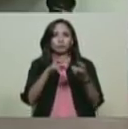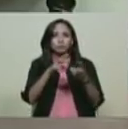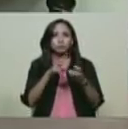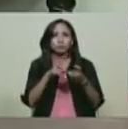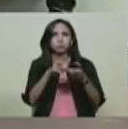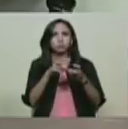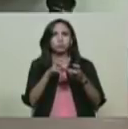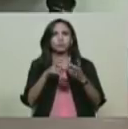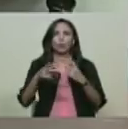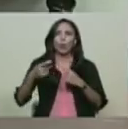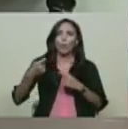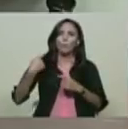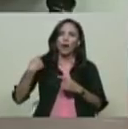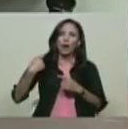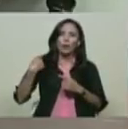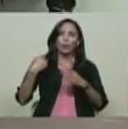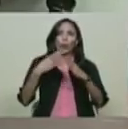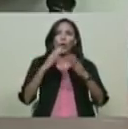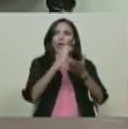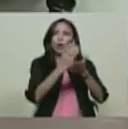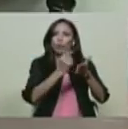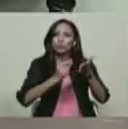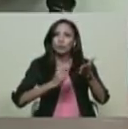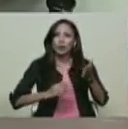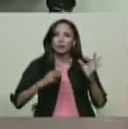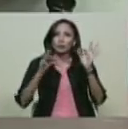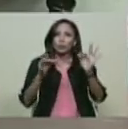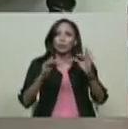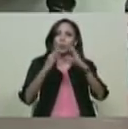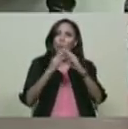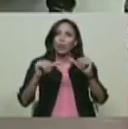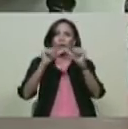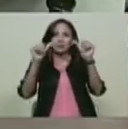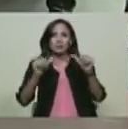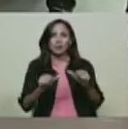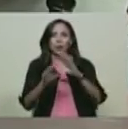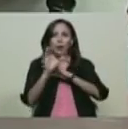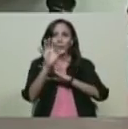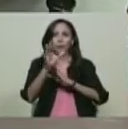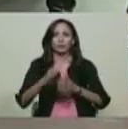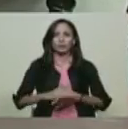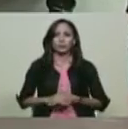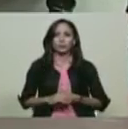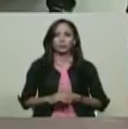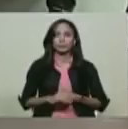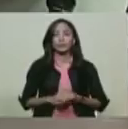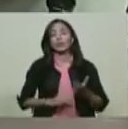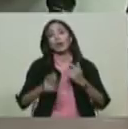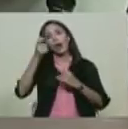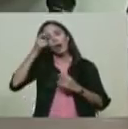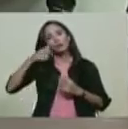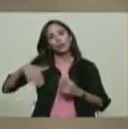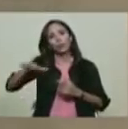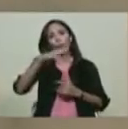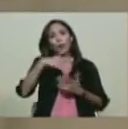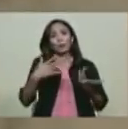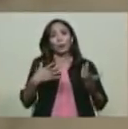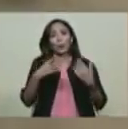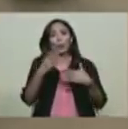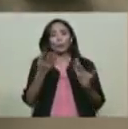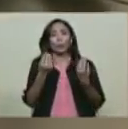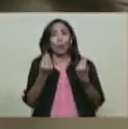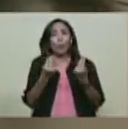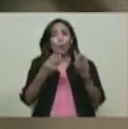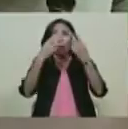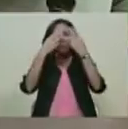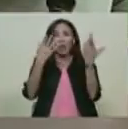los ingresos, los contratos colectivos. Y ahora con el sistema de carnet de la patria, cuidando al pueblo, protegiendo. Este pueblo no está huérfano, como